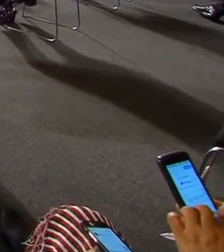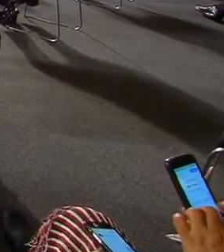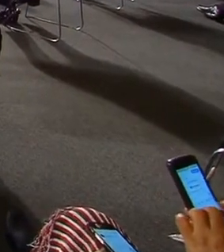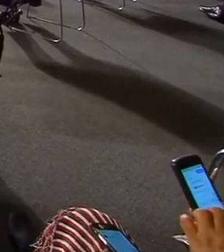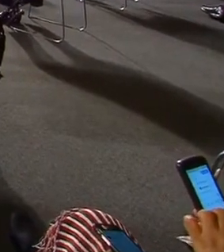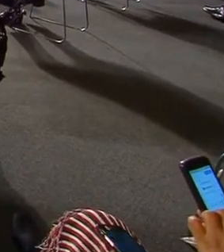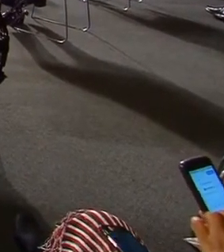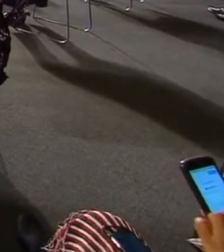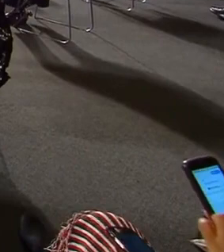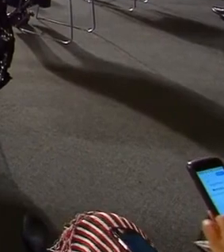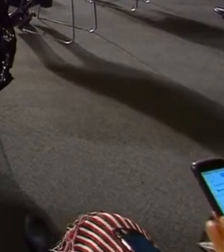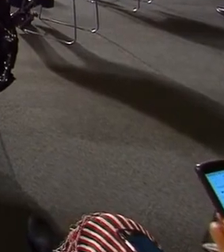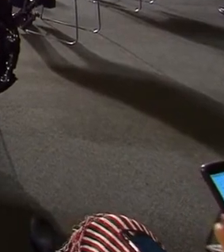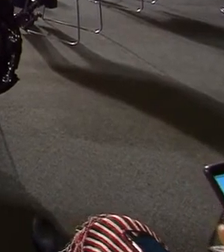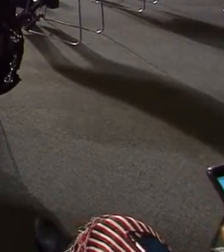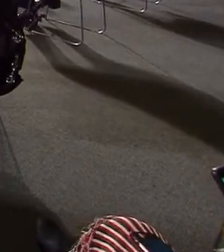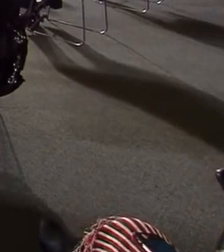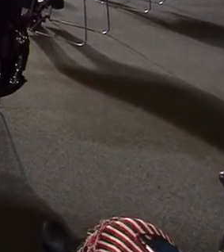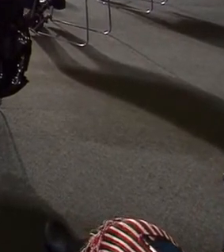encubrir.